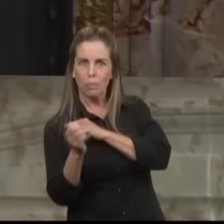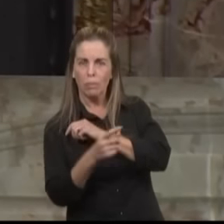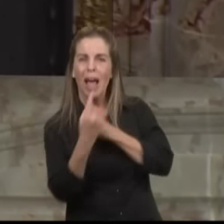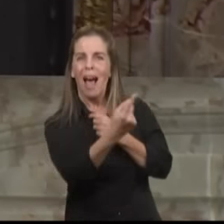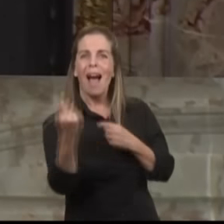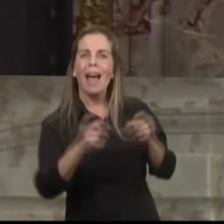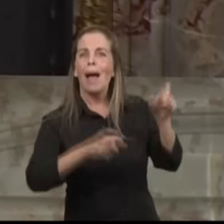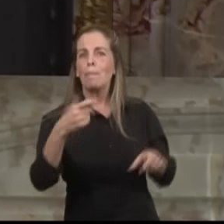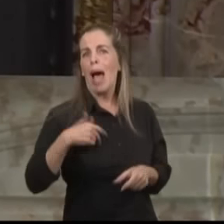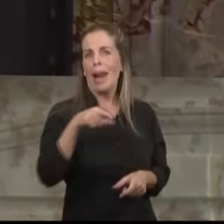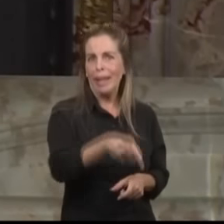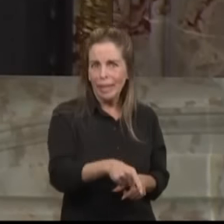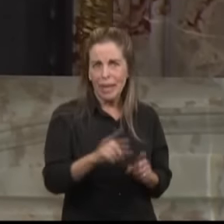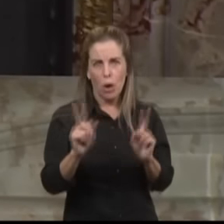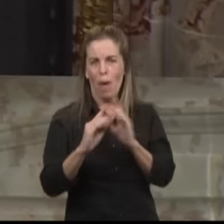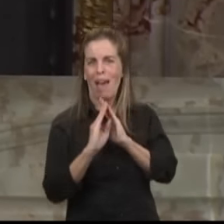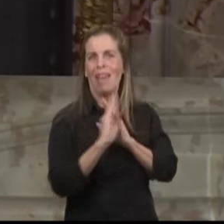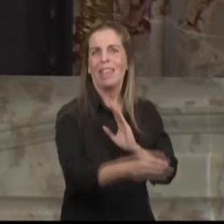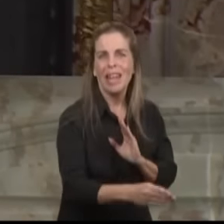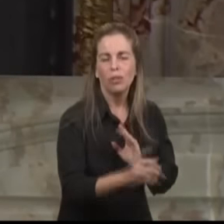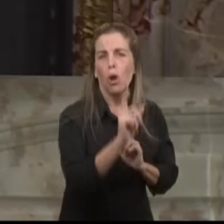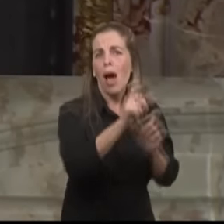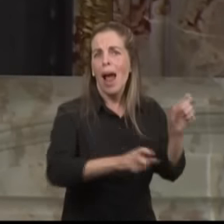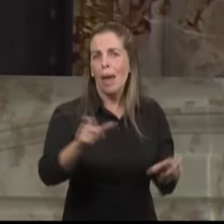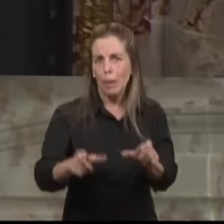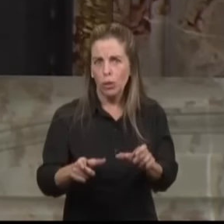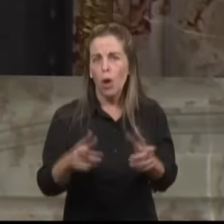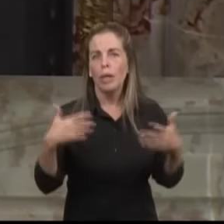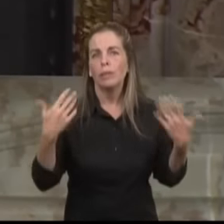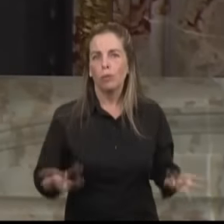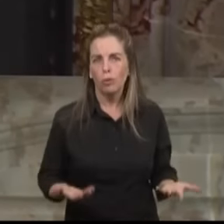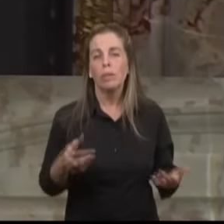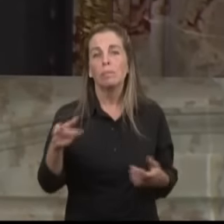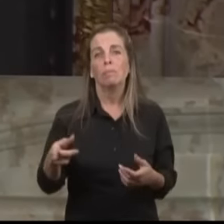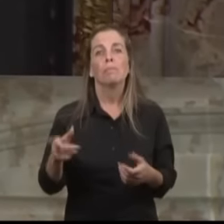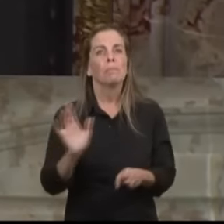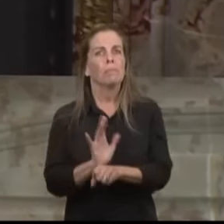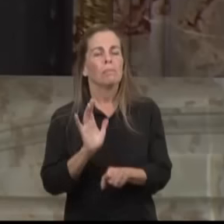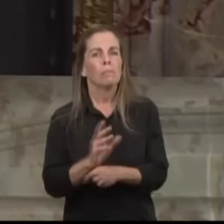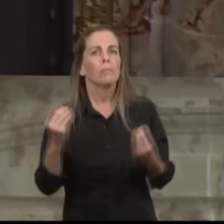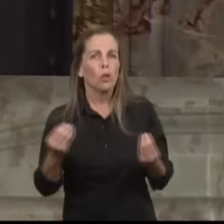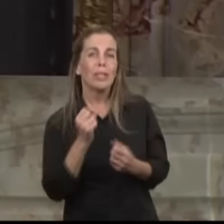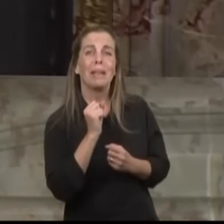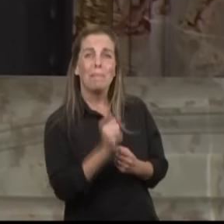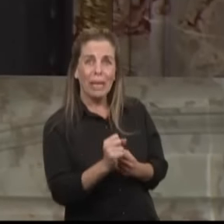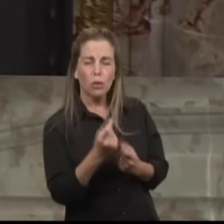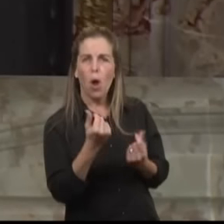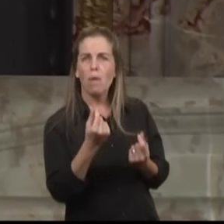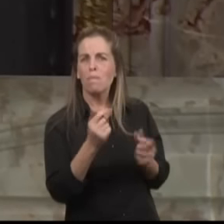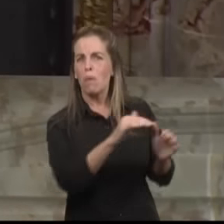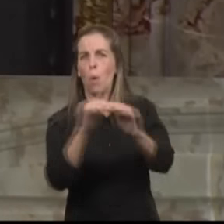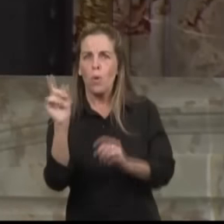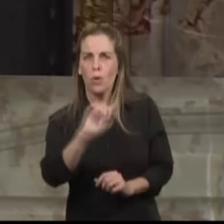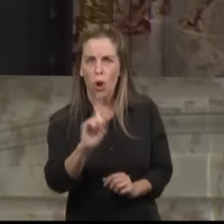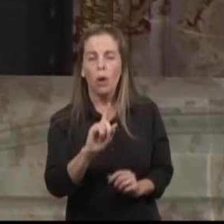cada uno de los argentinos directamente en sus bolsillos y por ende no se le deprecian los pesos a todos por igual y quienes